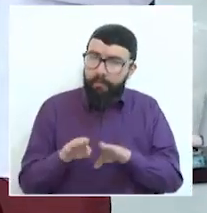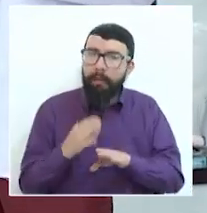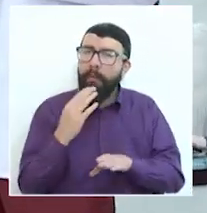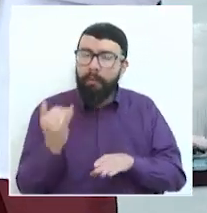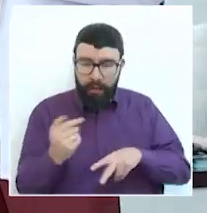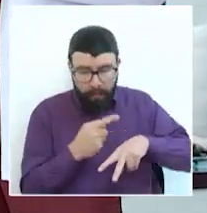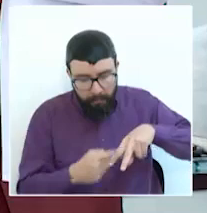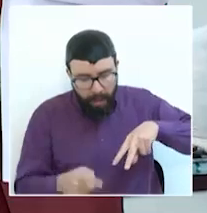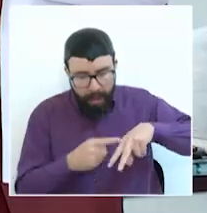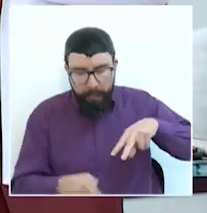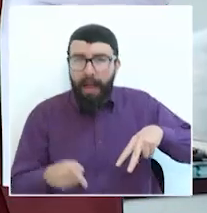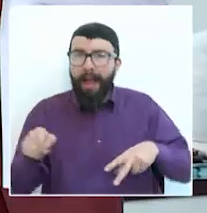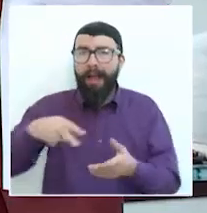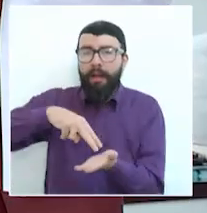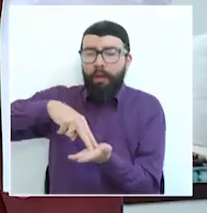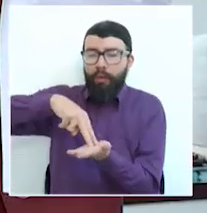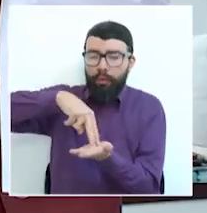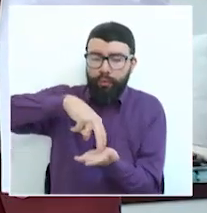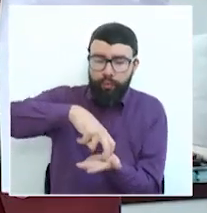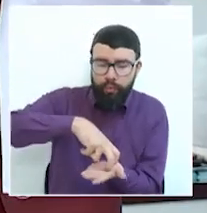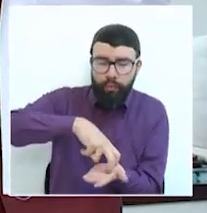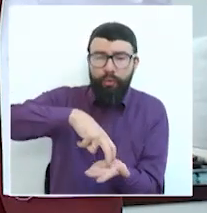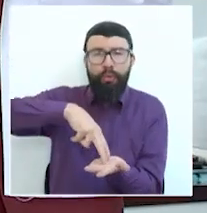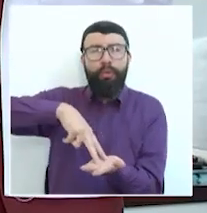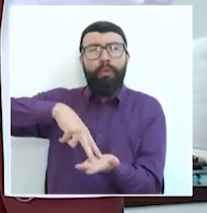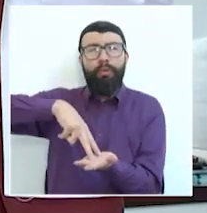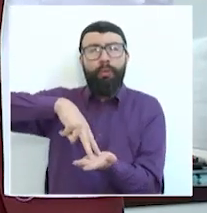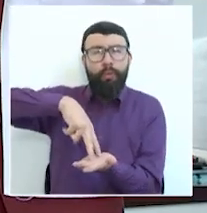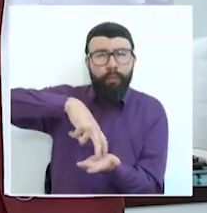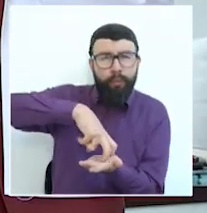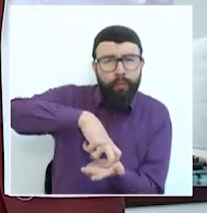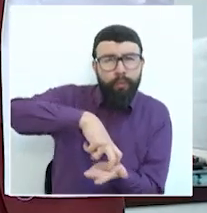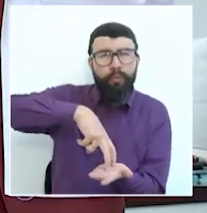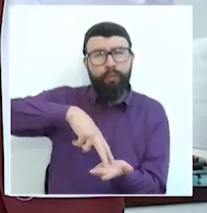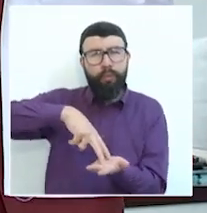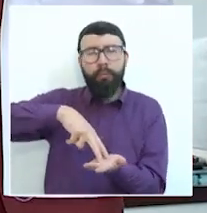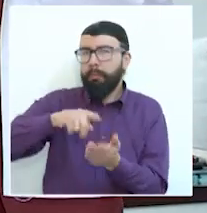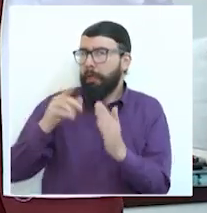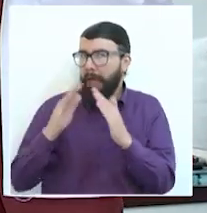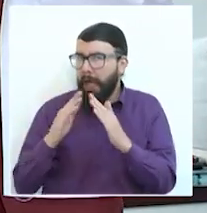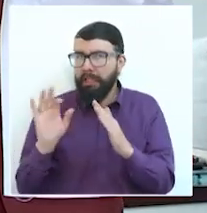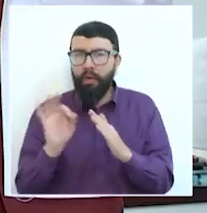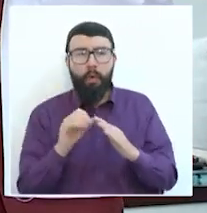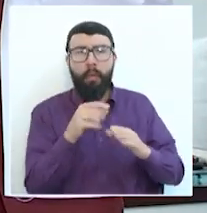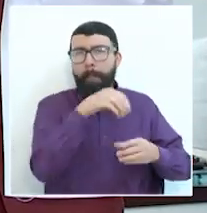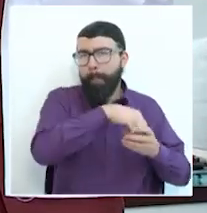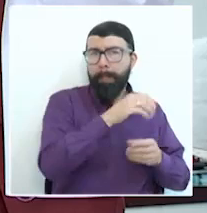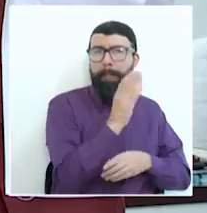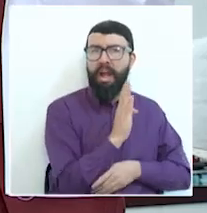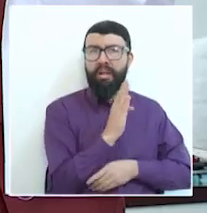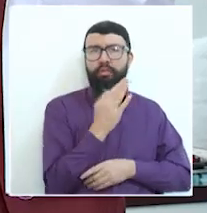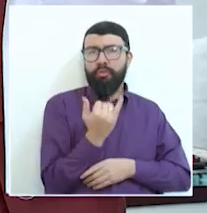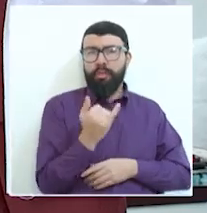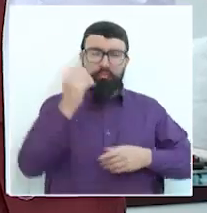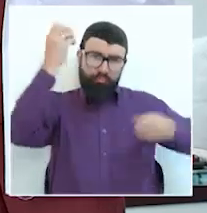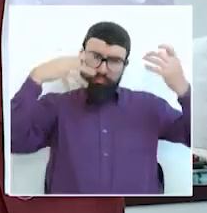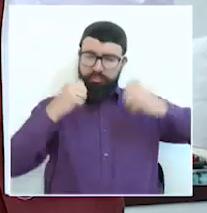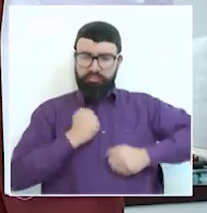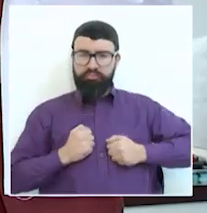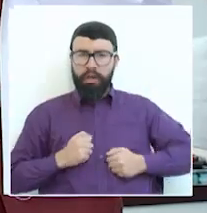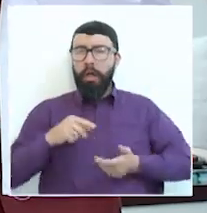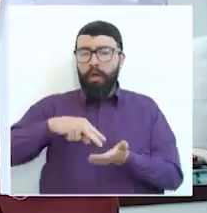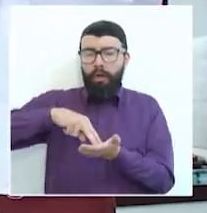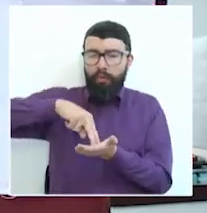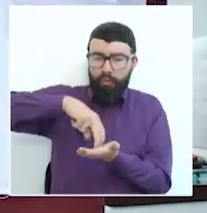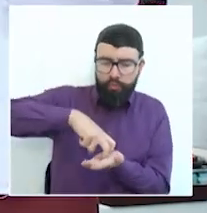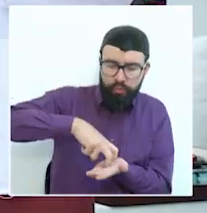piernas, es la sentadilla. Una sentadilla es muy simple de hacer, uno la puede hacer en el gimnasio, en la casa, en el baño, en todas partes. Realmente uno desde